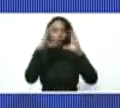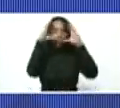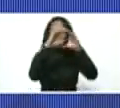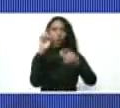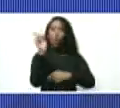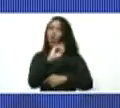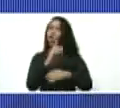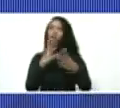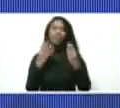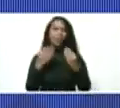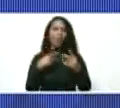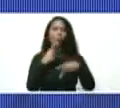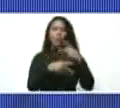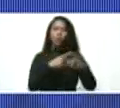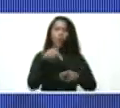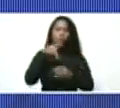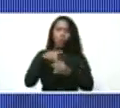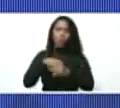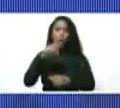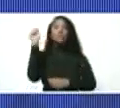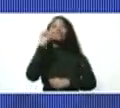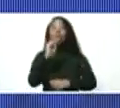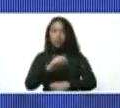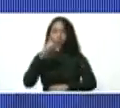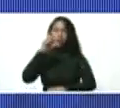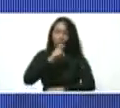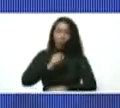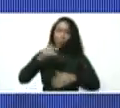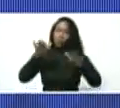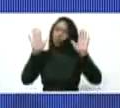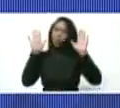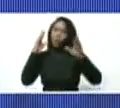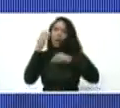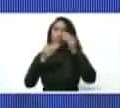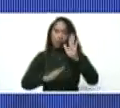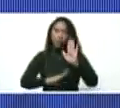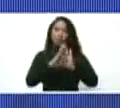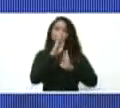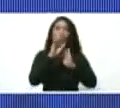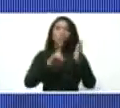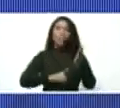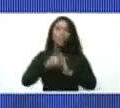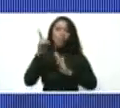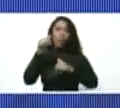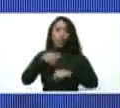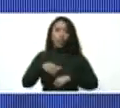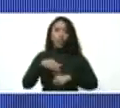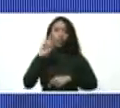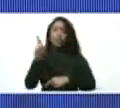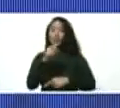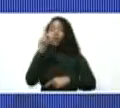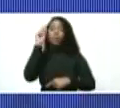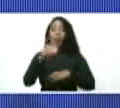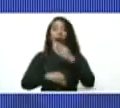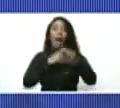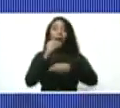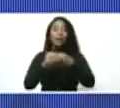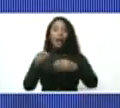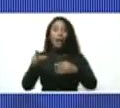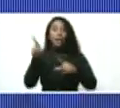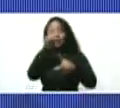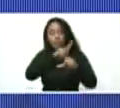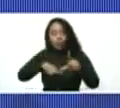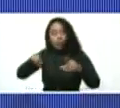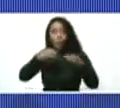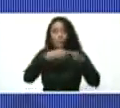tanto en la producción petrolera, que sí la requerimos, por supuesto, para apuntalar, como usted lo ha dicho, el desarrollo, sino también crear círculos y